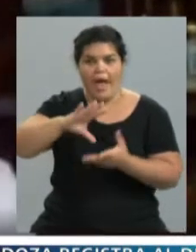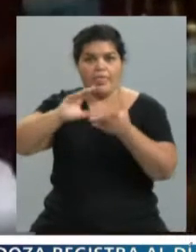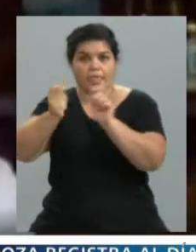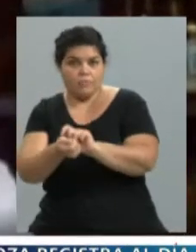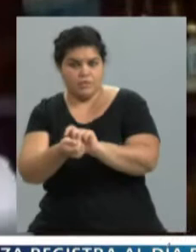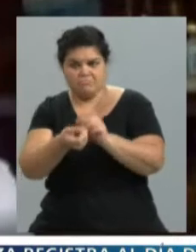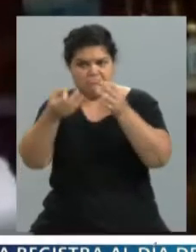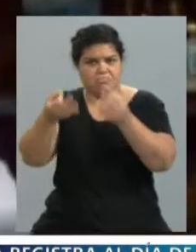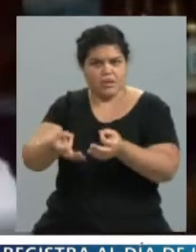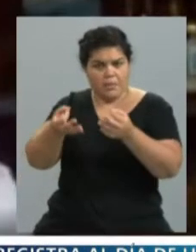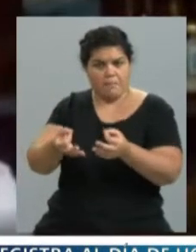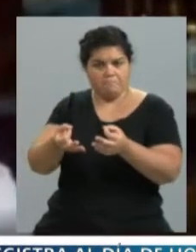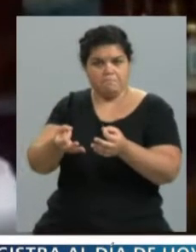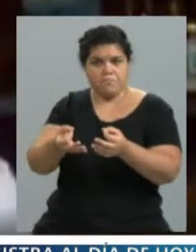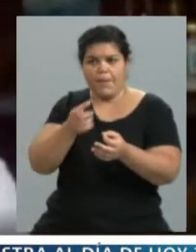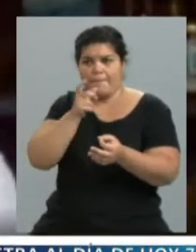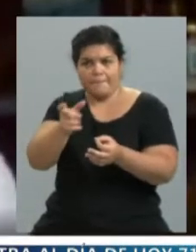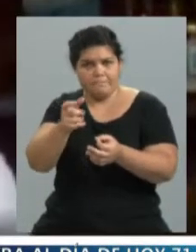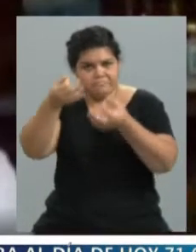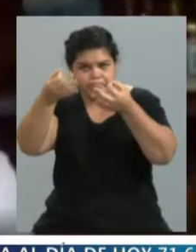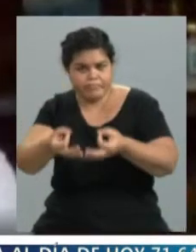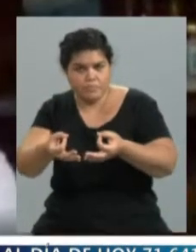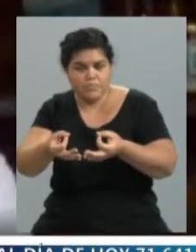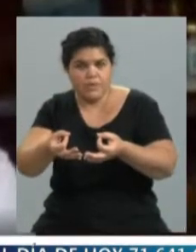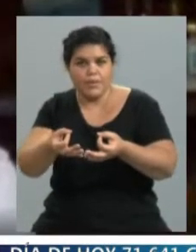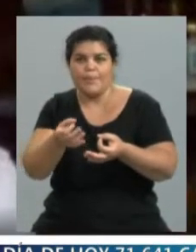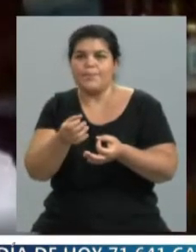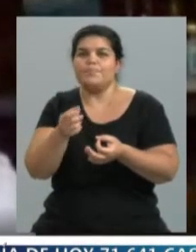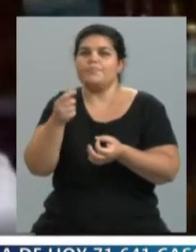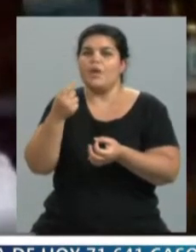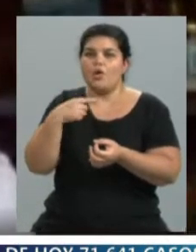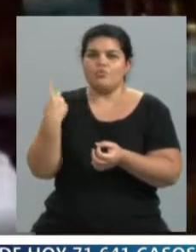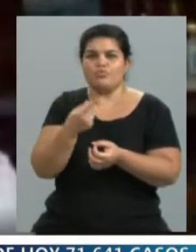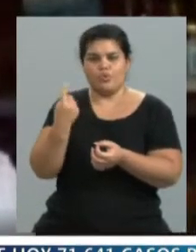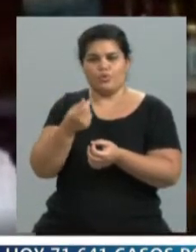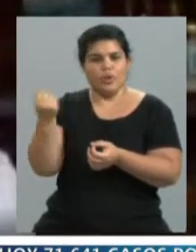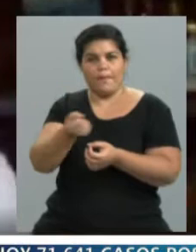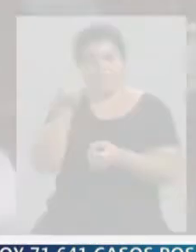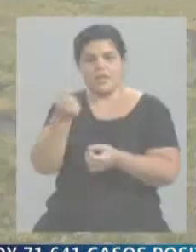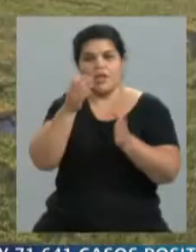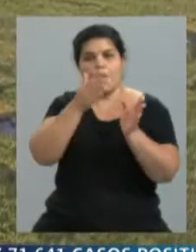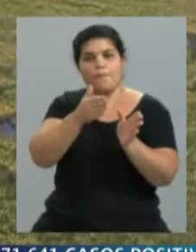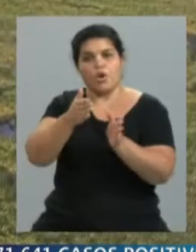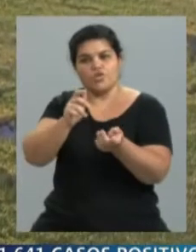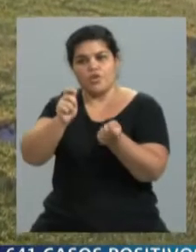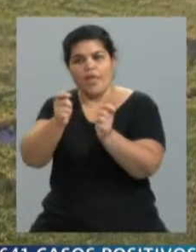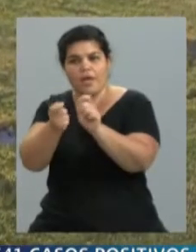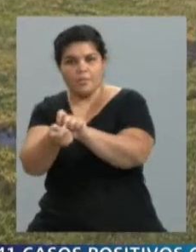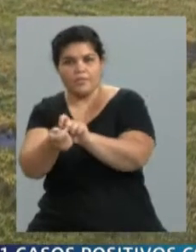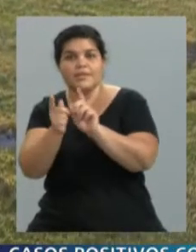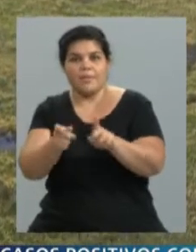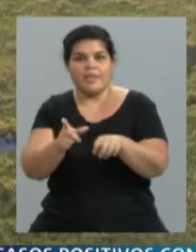nos dijeron que teníamos que tener mucha atención al hablar de la adaptación porque un proceso adaptativo también demora muchas generaciones.